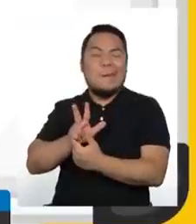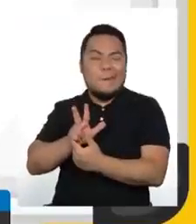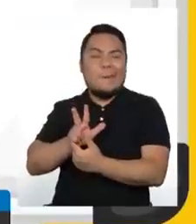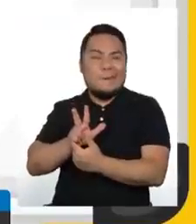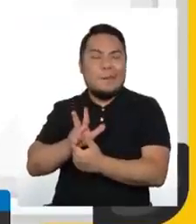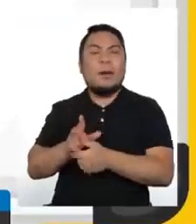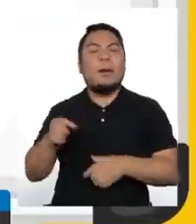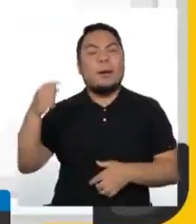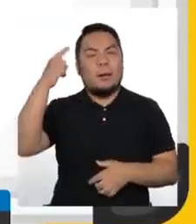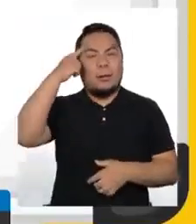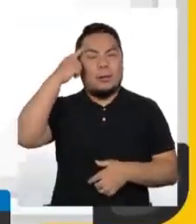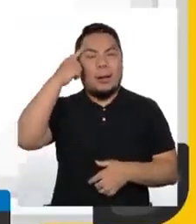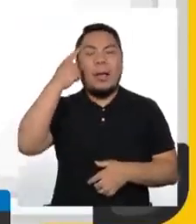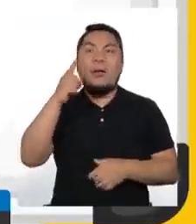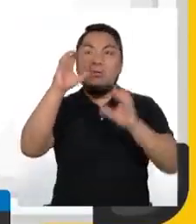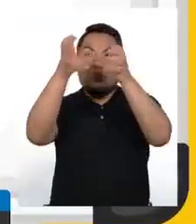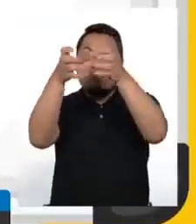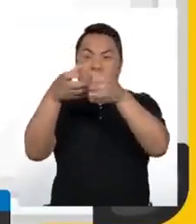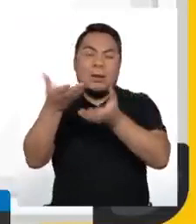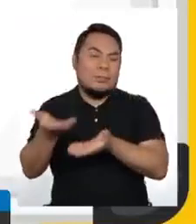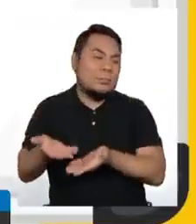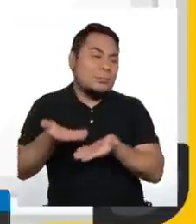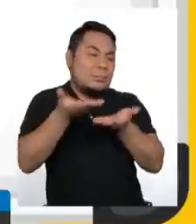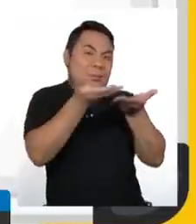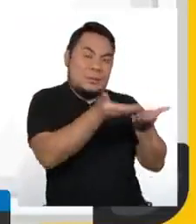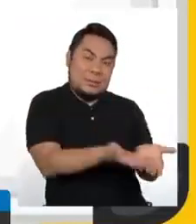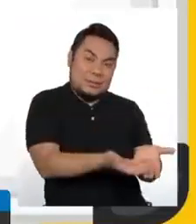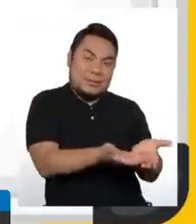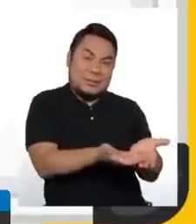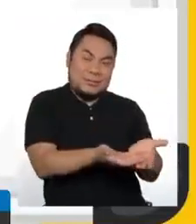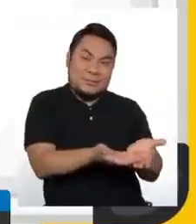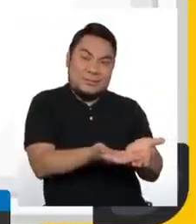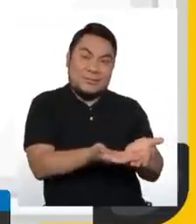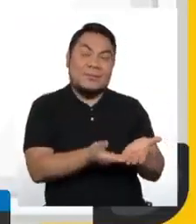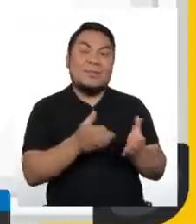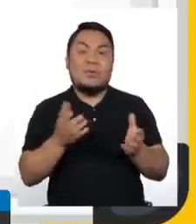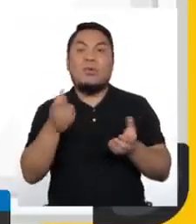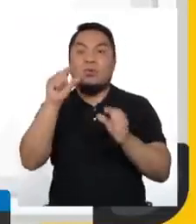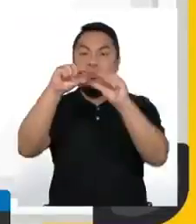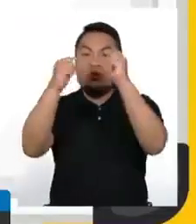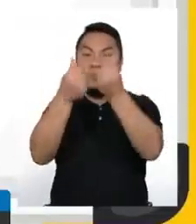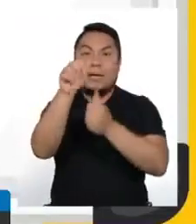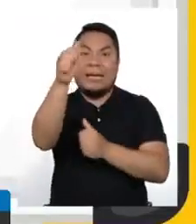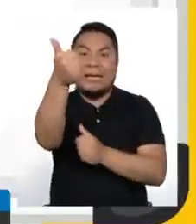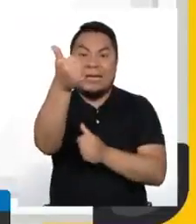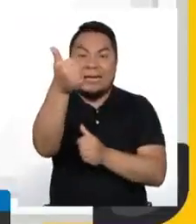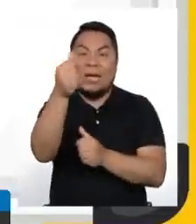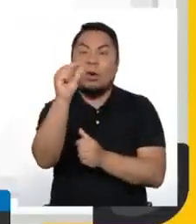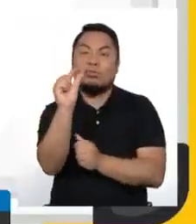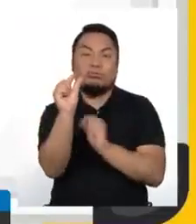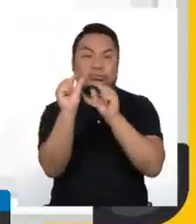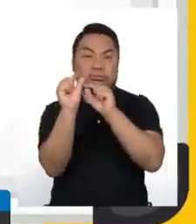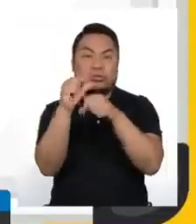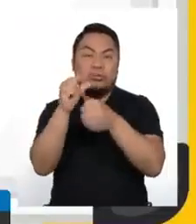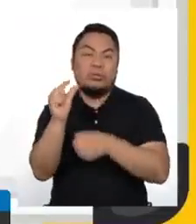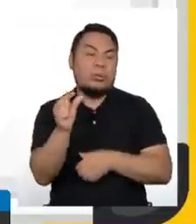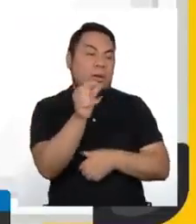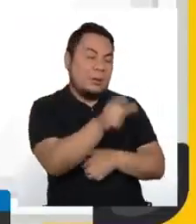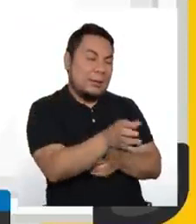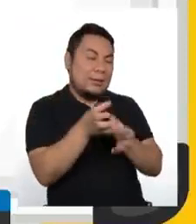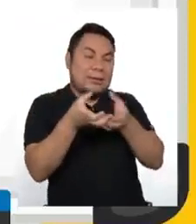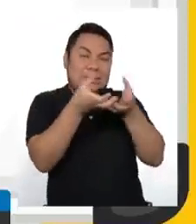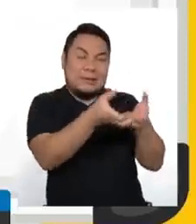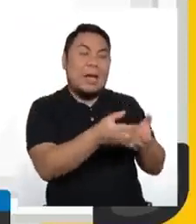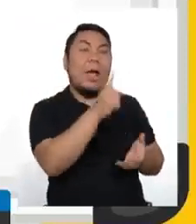Entonces hizo el trueque con Andrea. Canjeó o intercambió un grupo de 10 canicas pequeñas por una